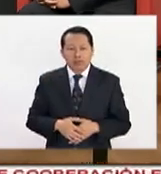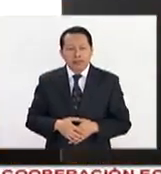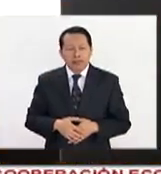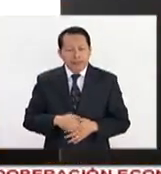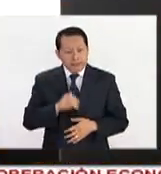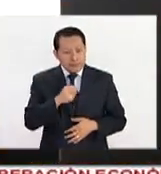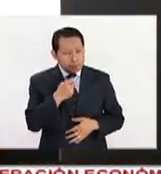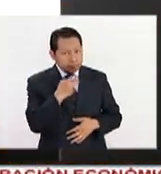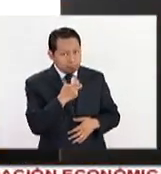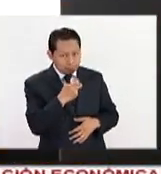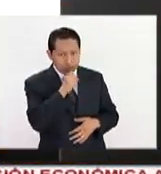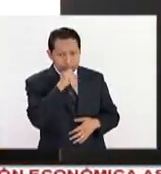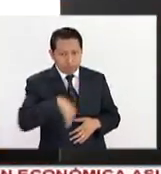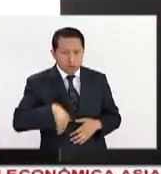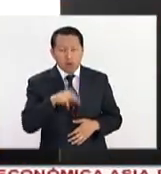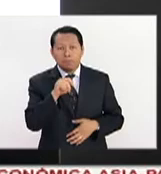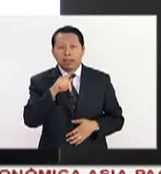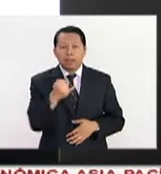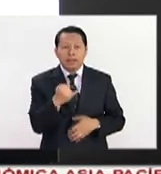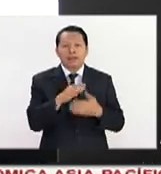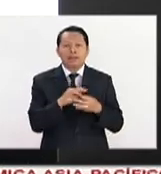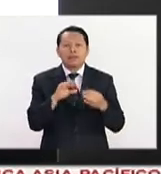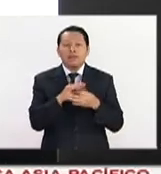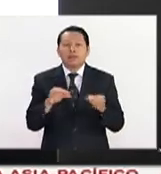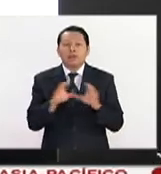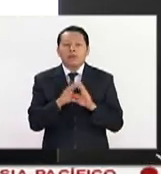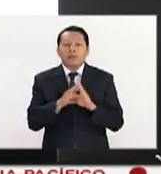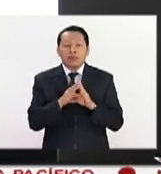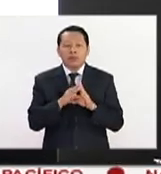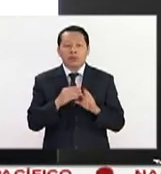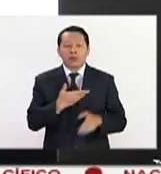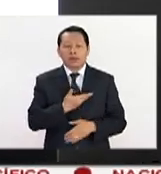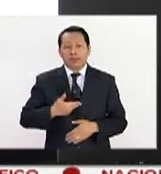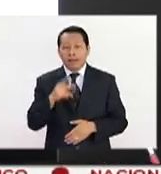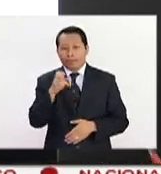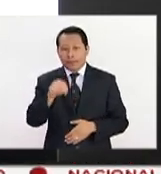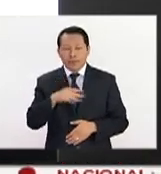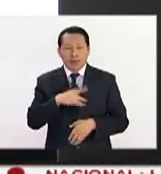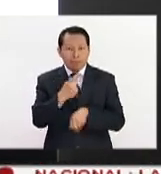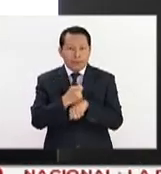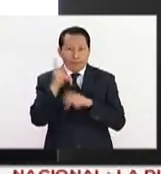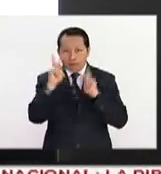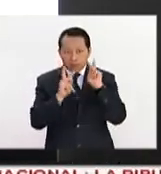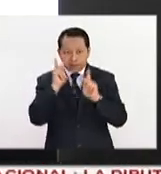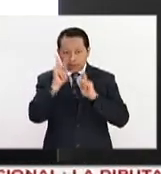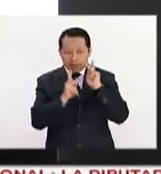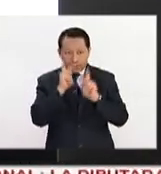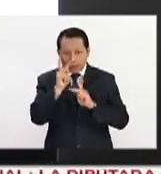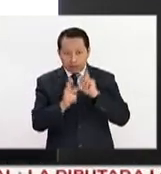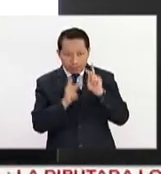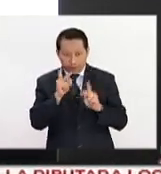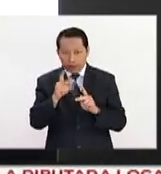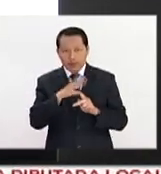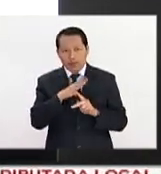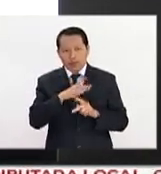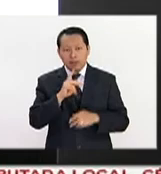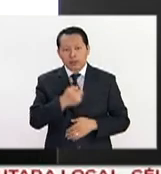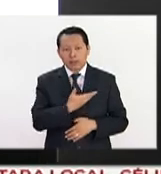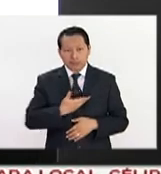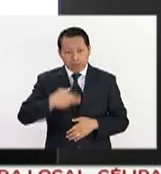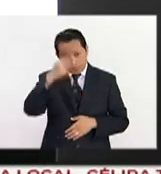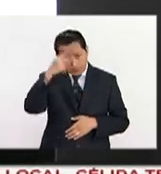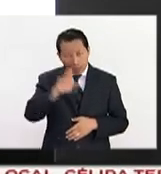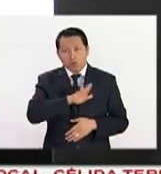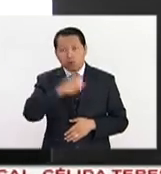como bien comentabas, Pati, Peña Nieto realizó su primera visita, la primera visita de un presidente